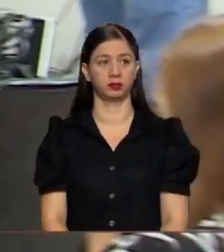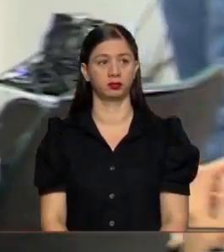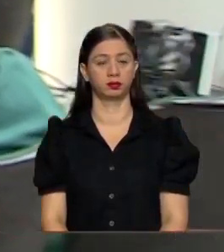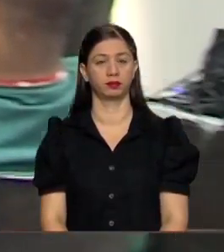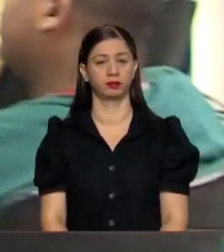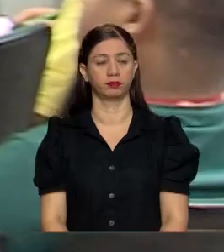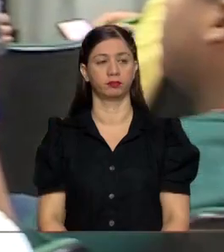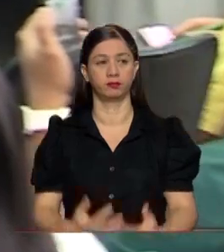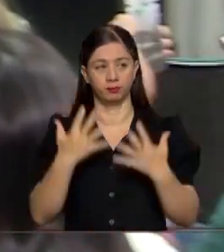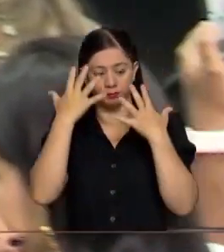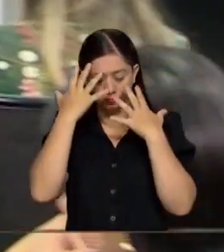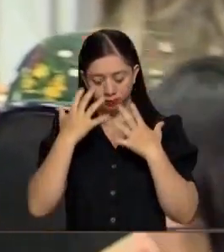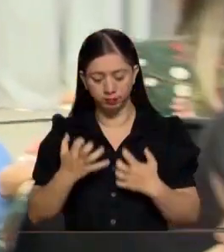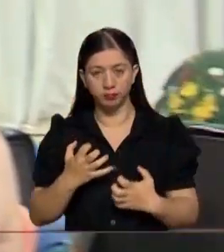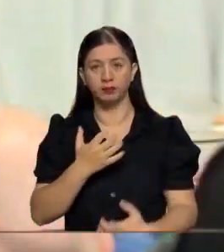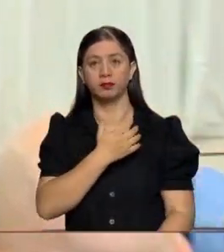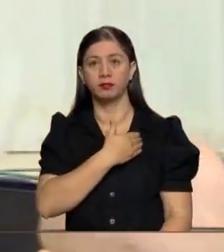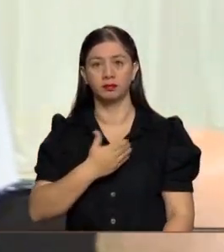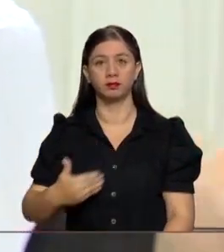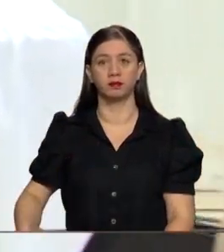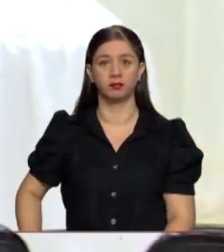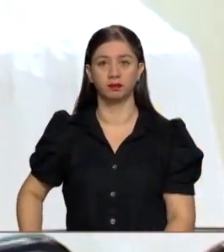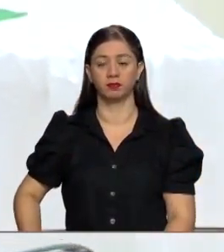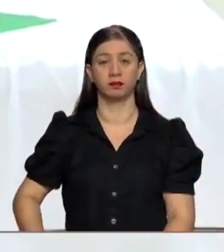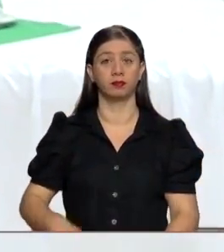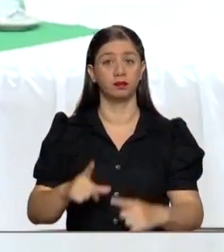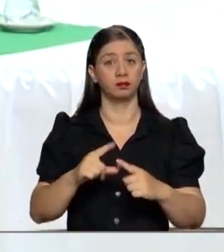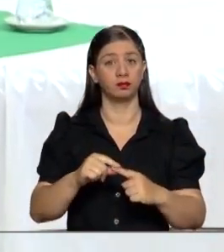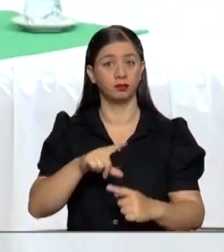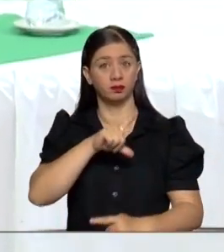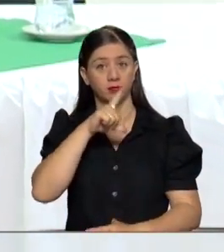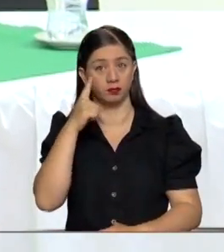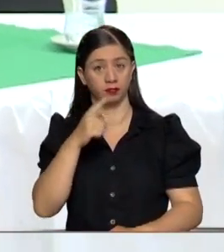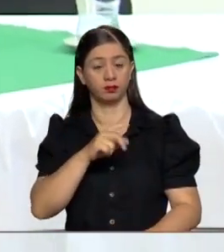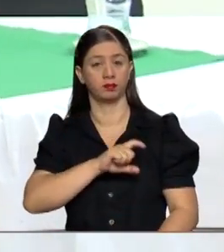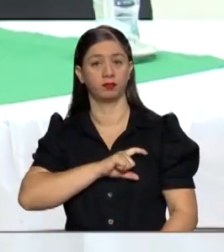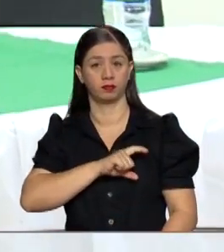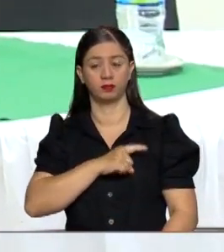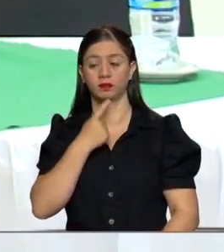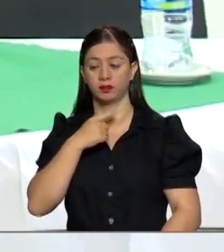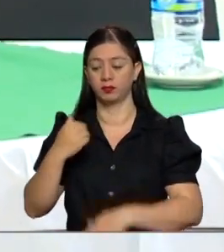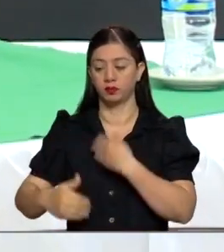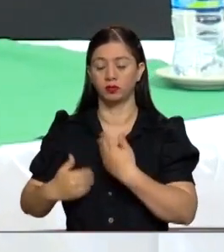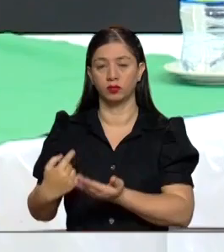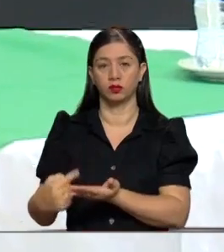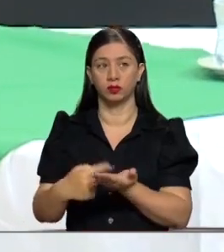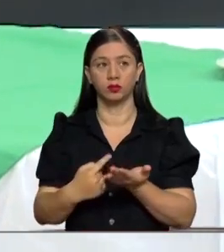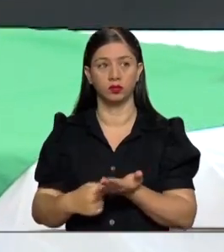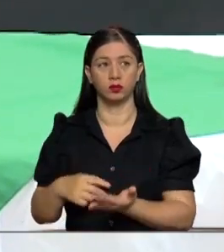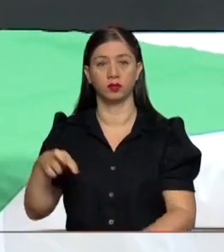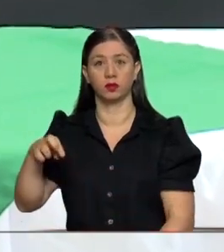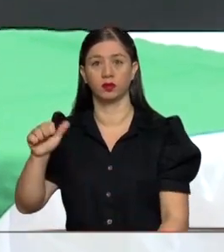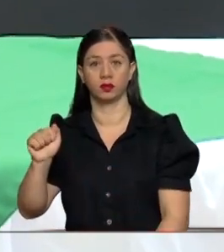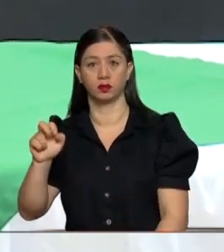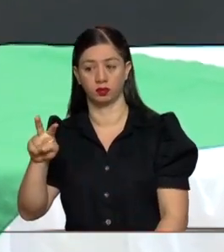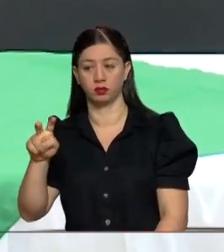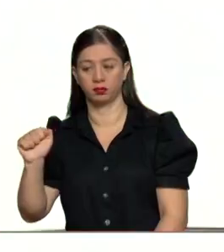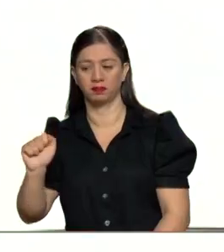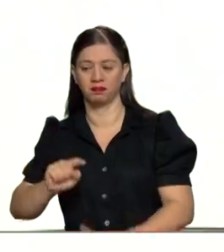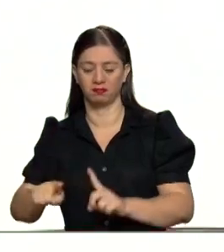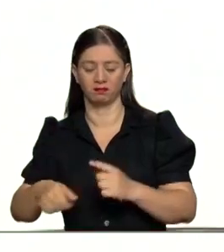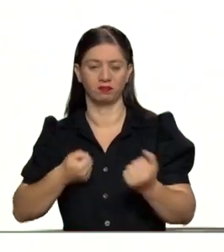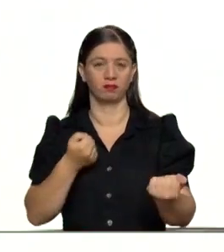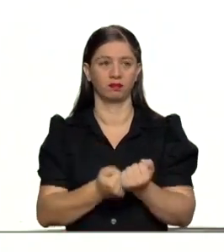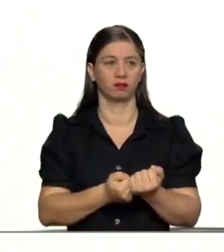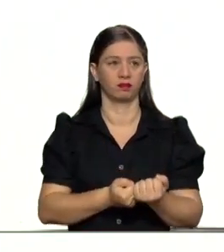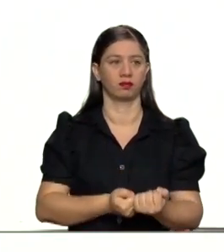abatido por la crítica, el presidente verdiblanco aseguró que adelantó conversaciones con Jaime de la Pava, pero finalmente decidió respaldar a Mayer Candelo. Es